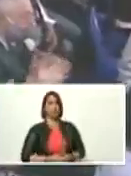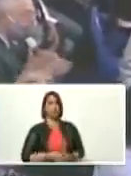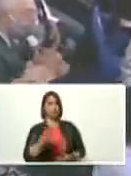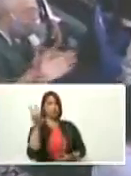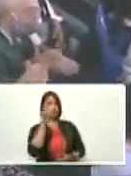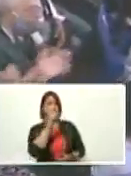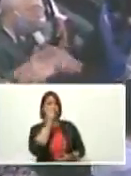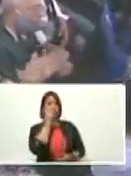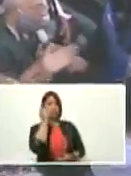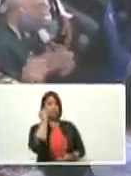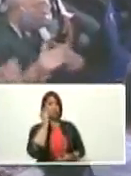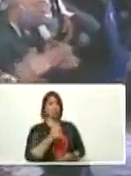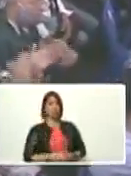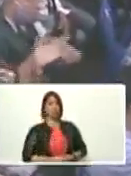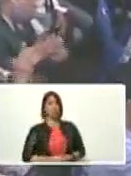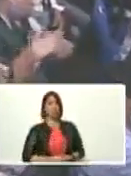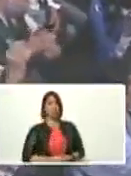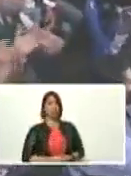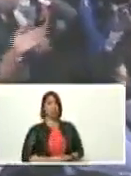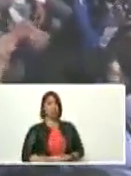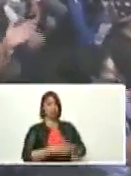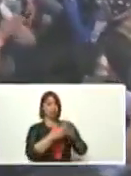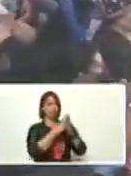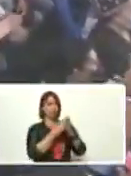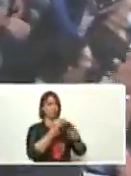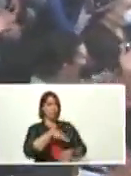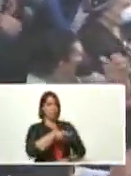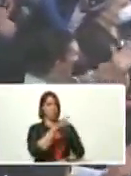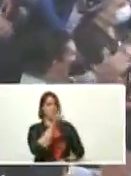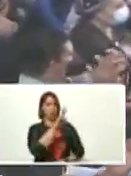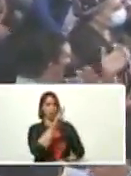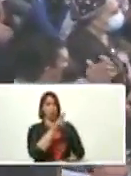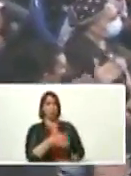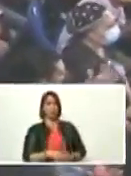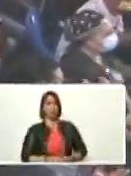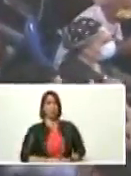venezolanas y venezolanas de todo el país.